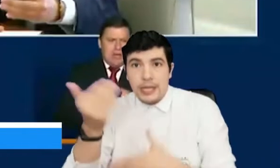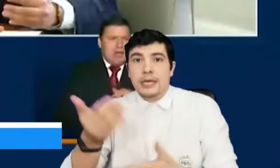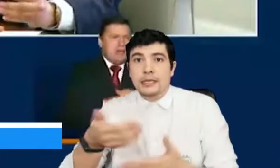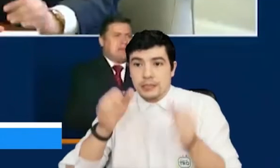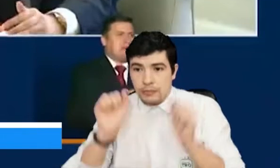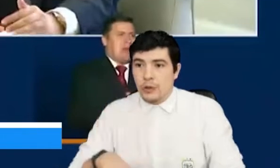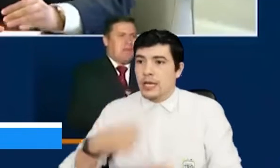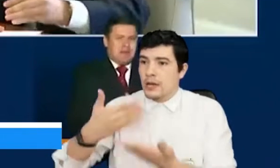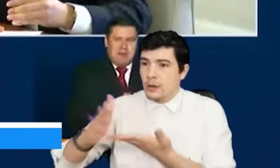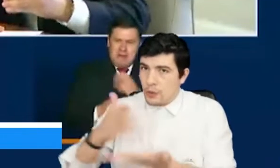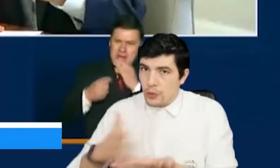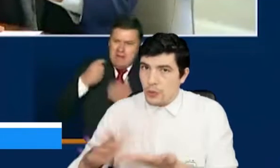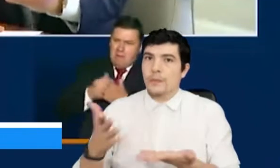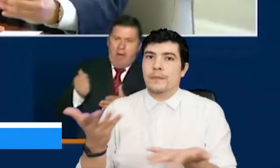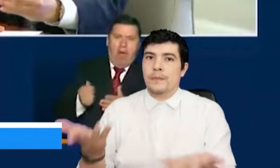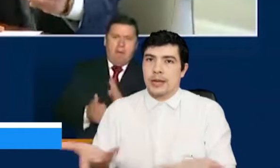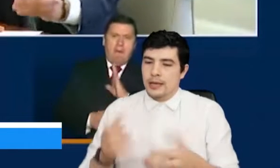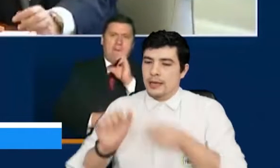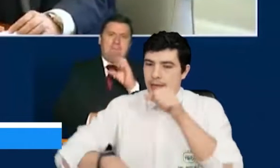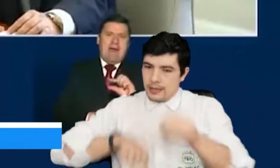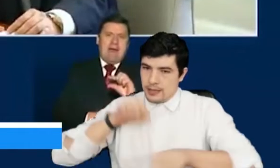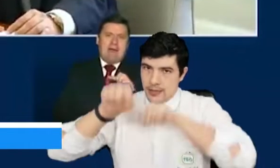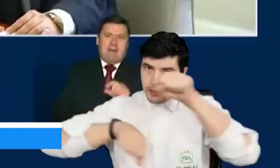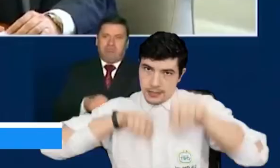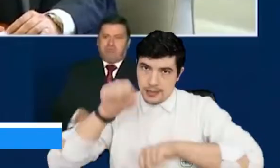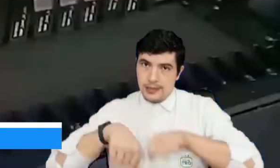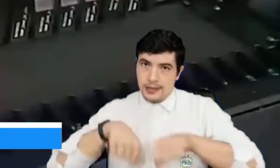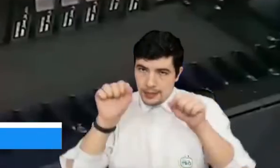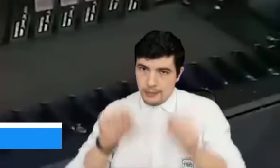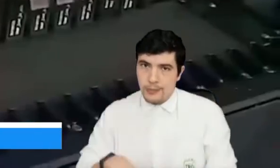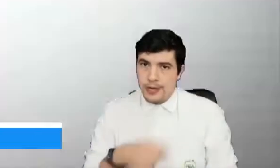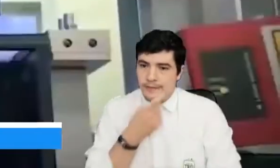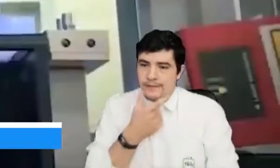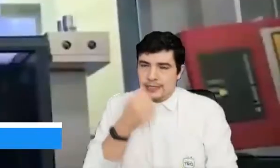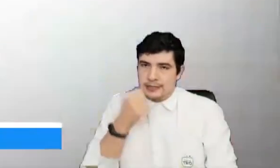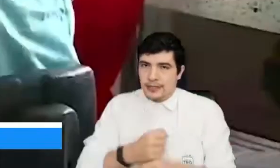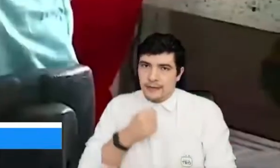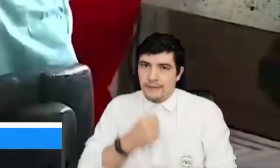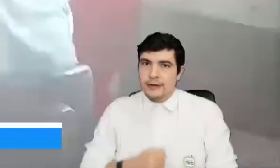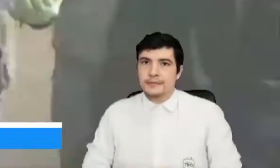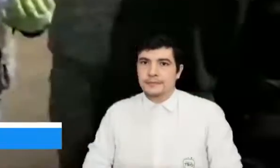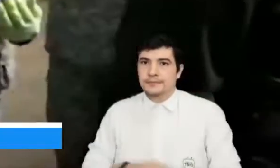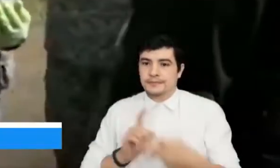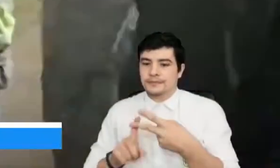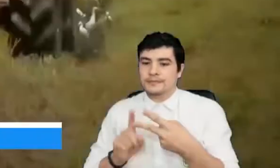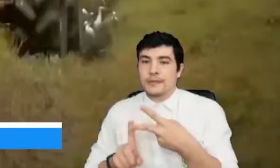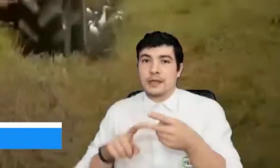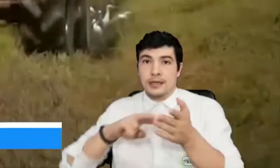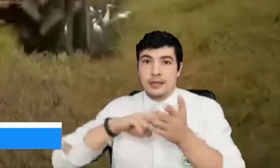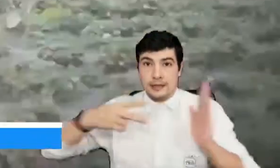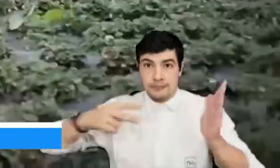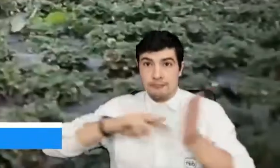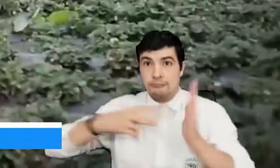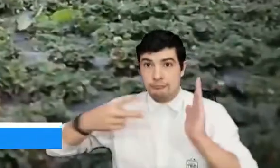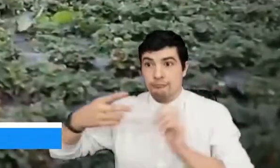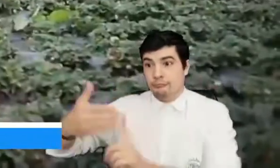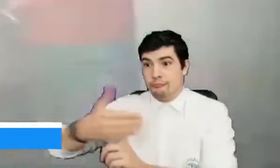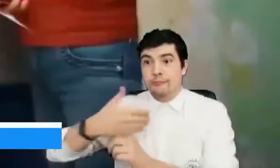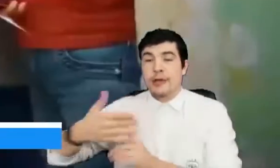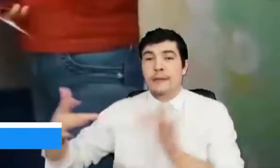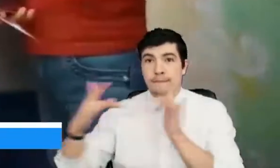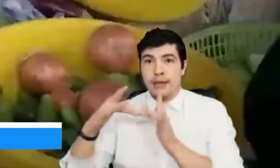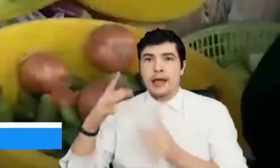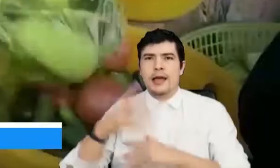transporte que no sea un medio de transporte masivo y pueda llegar más fácilmente a sus trabajos. La tecnología también fue cobijada y se anunció un